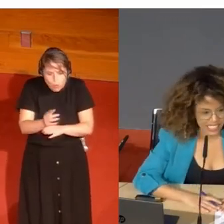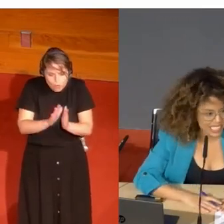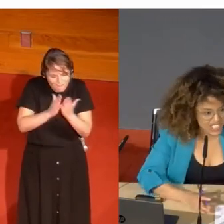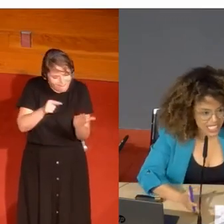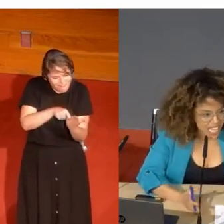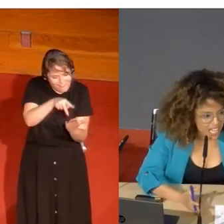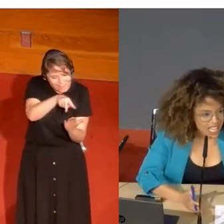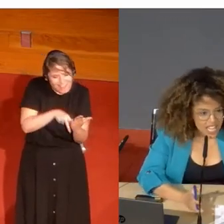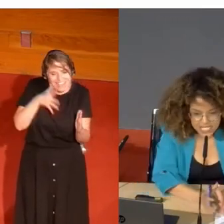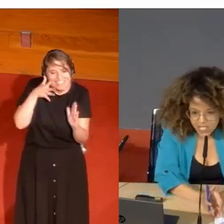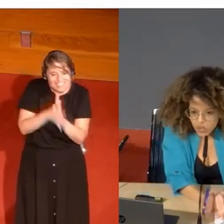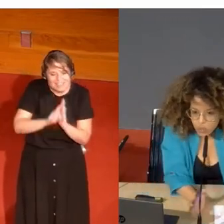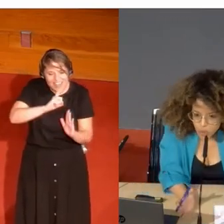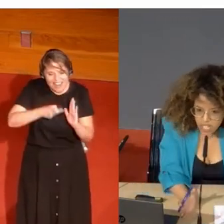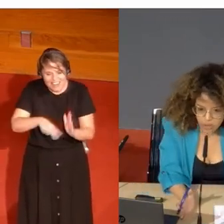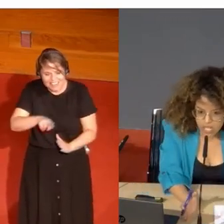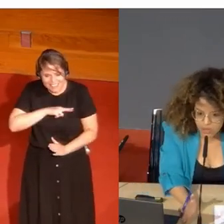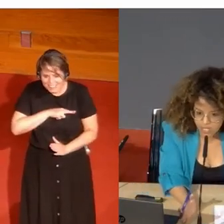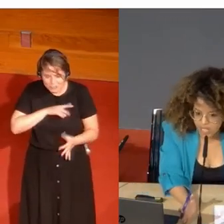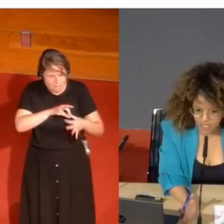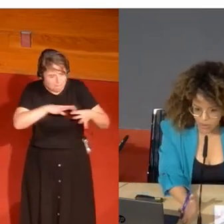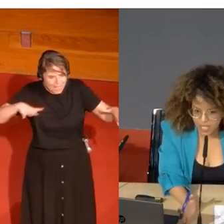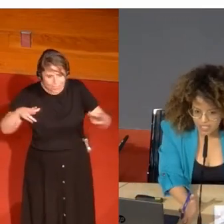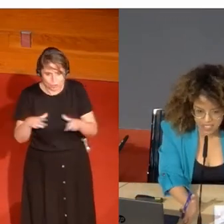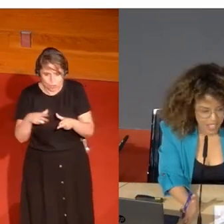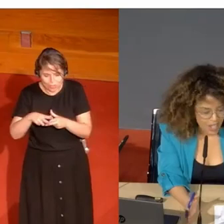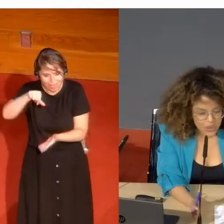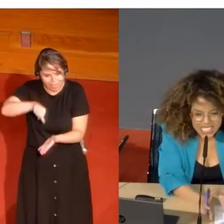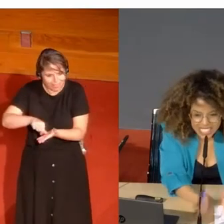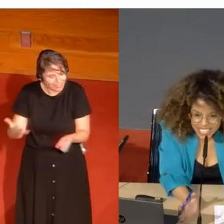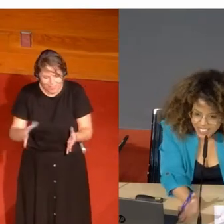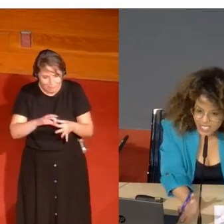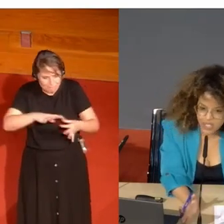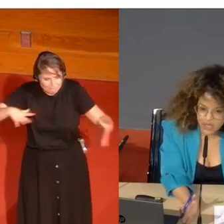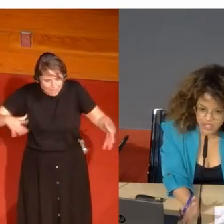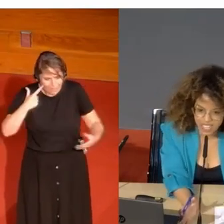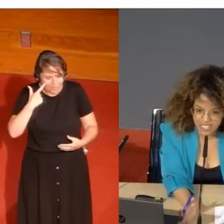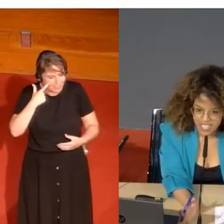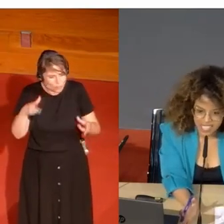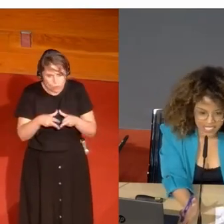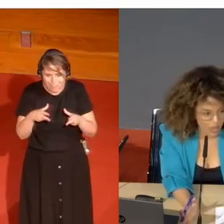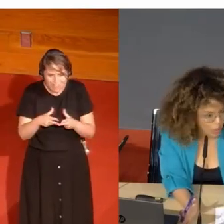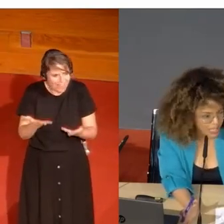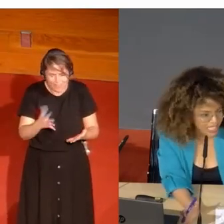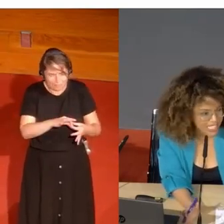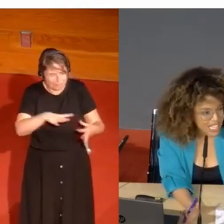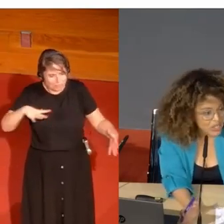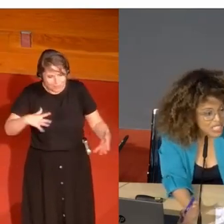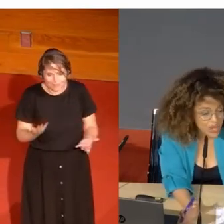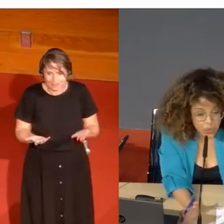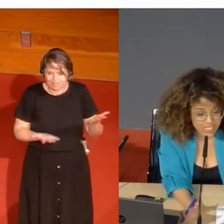más estricta de la sharía es que no comulga con la sociedad que gobiernan no tiene nada que ver con la sociedad que que